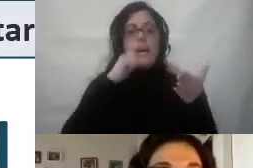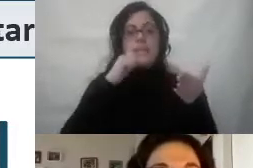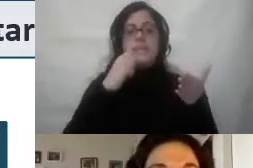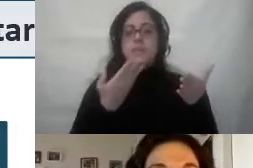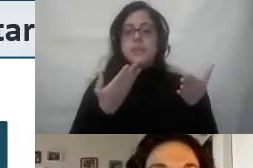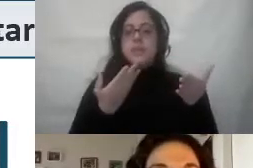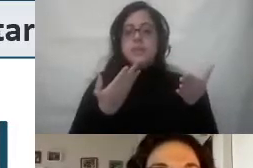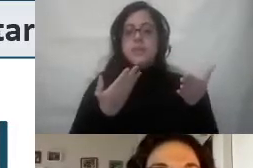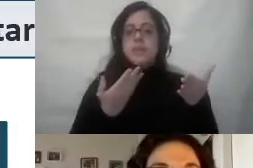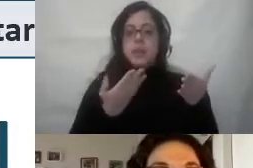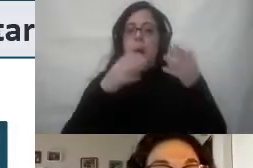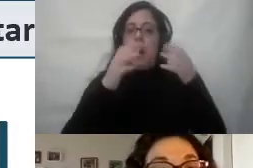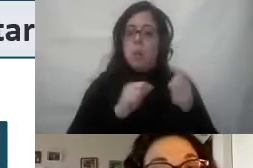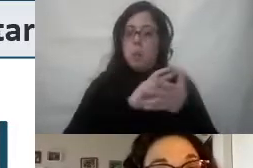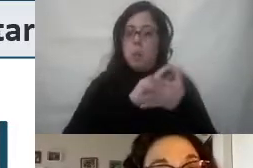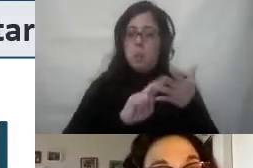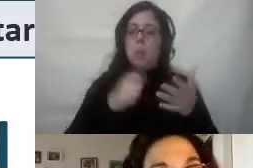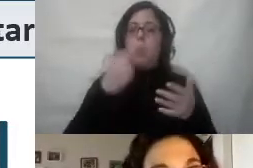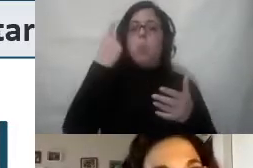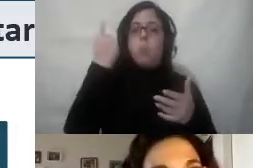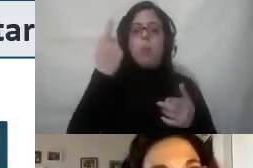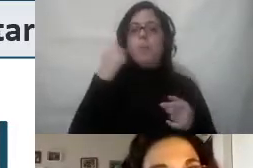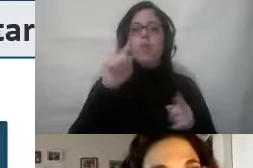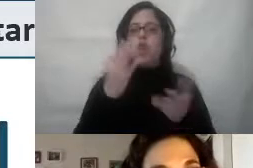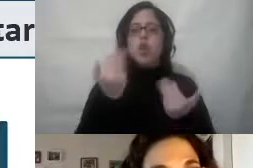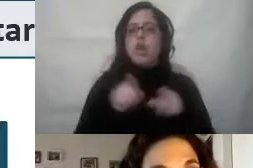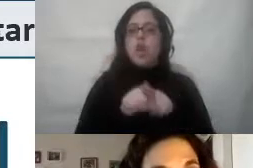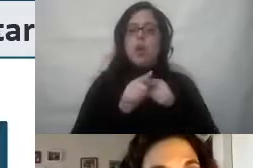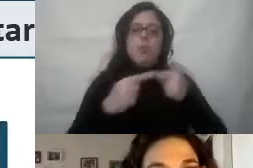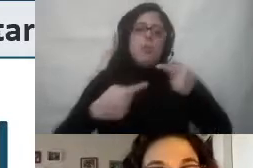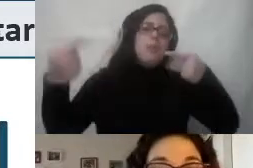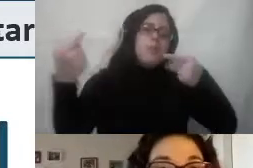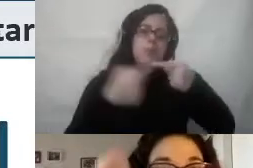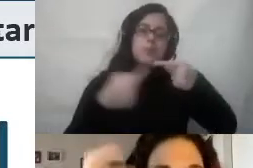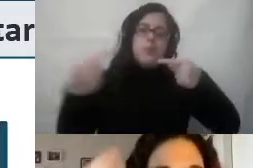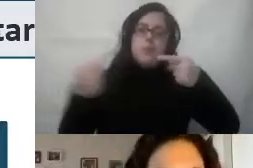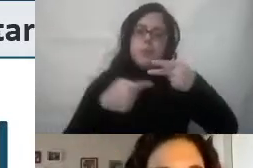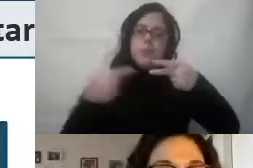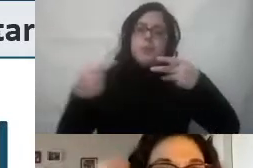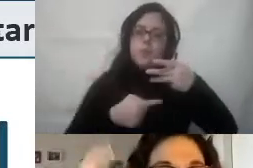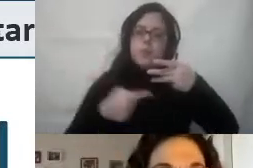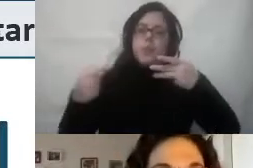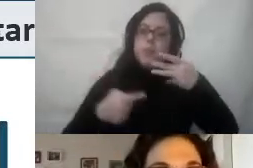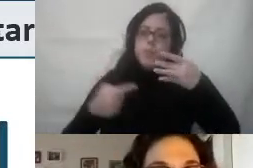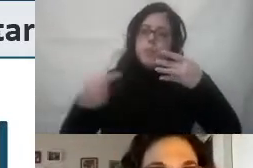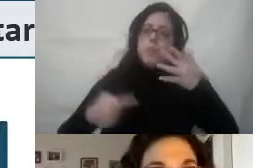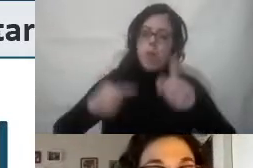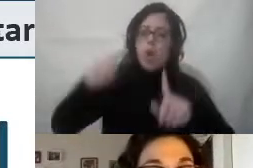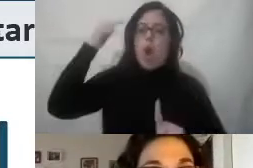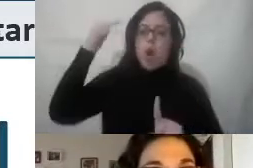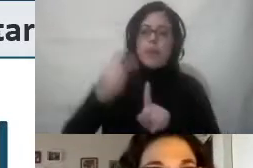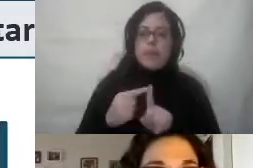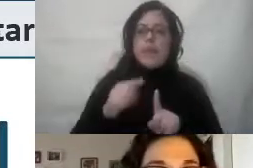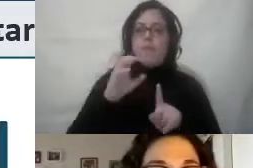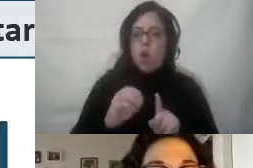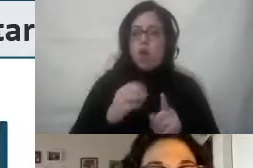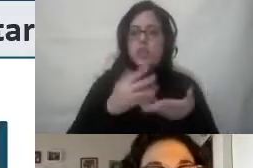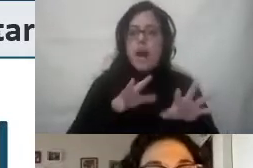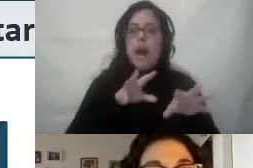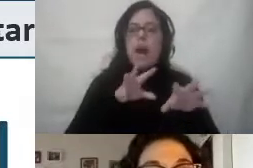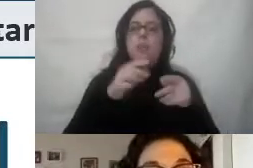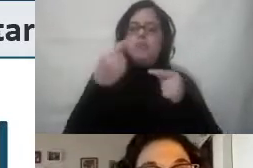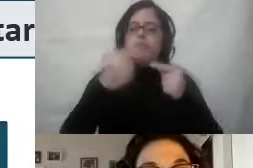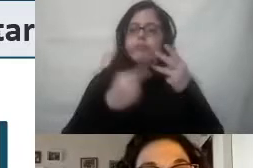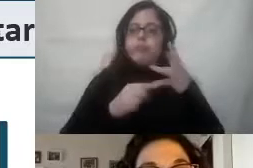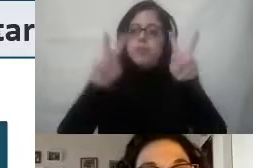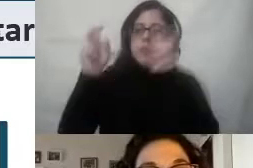no necesariamente tengo que ir viendo uno a uno los objetivos de aprendizaje o exactamente la cantidad de contenidos que se plantean,